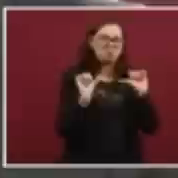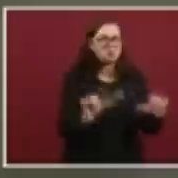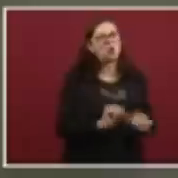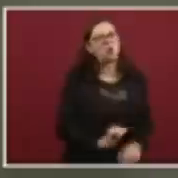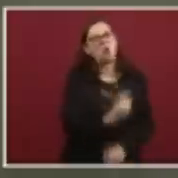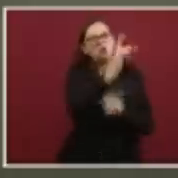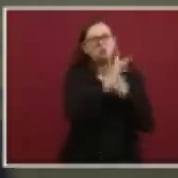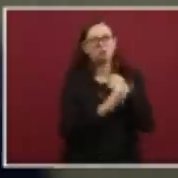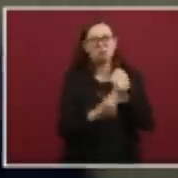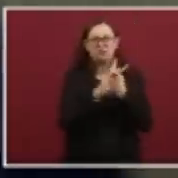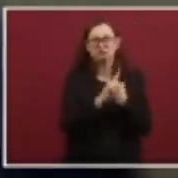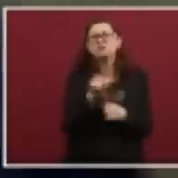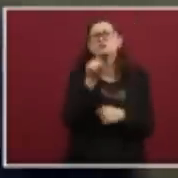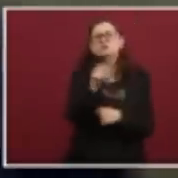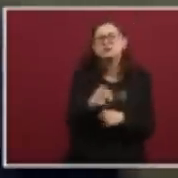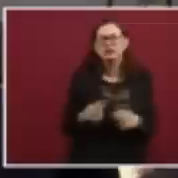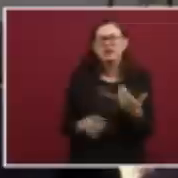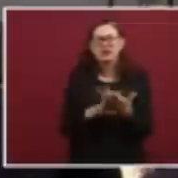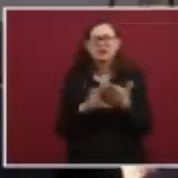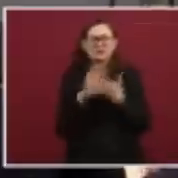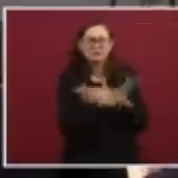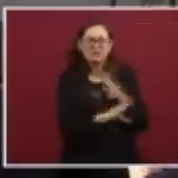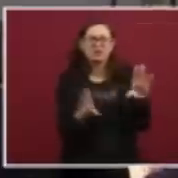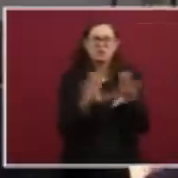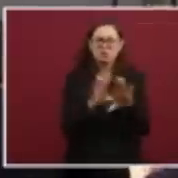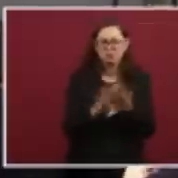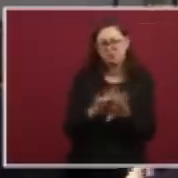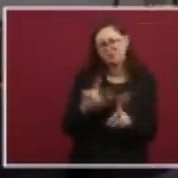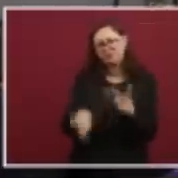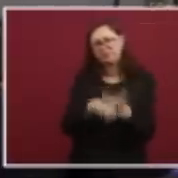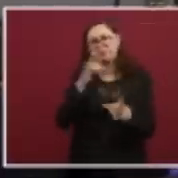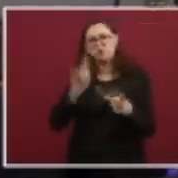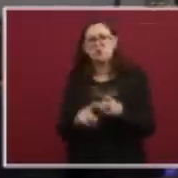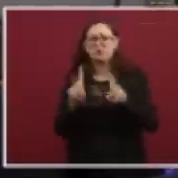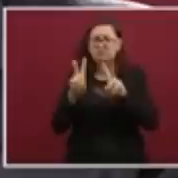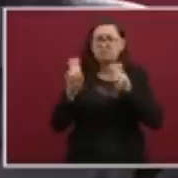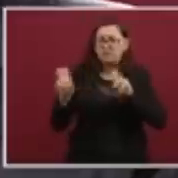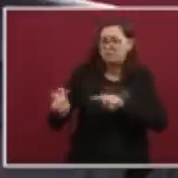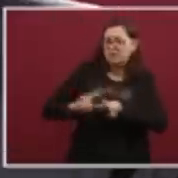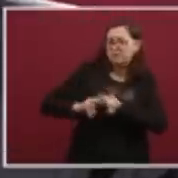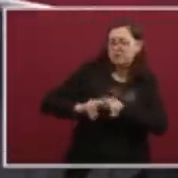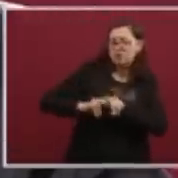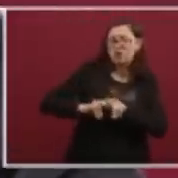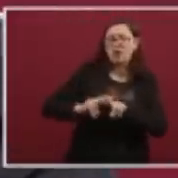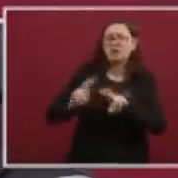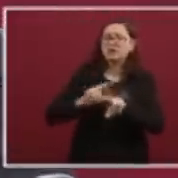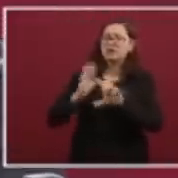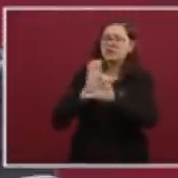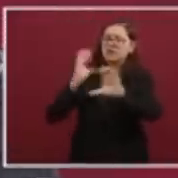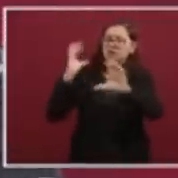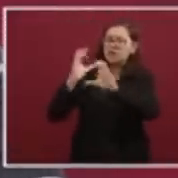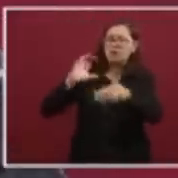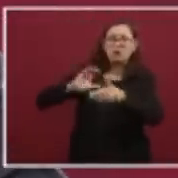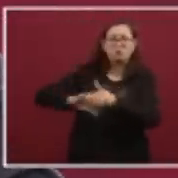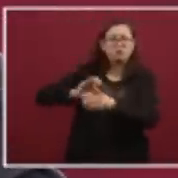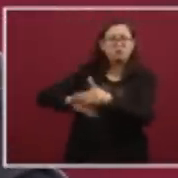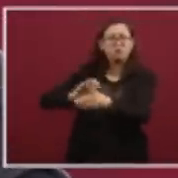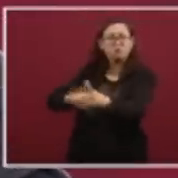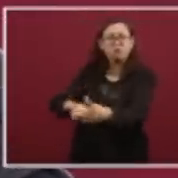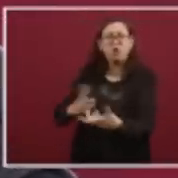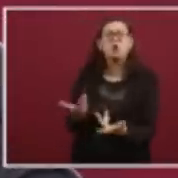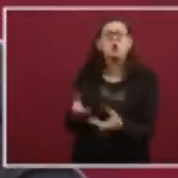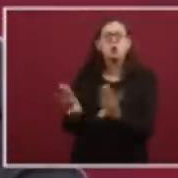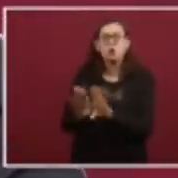tema de la compra de los carrotanques de ferrocarril. Gracias, presidente. Sí, pues son procesos